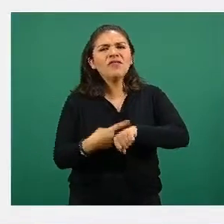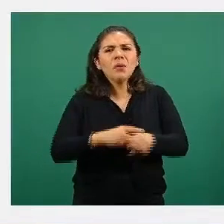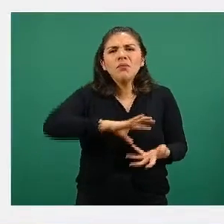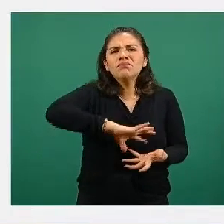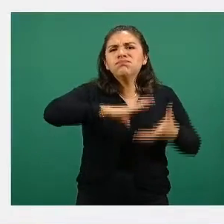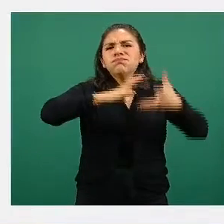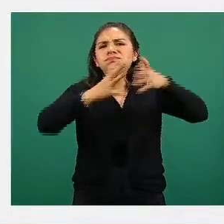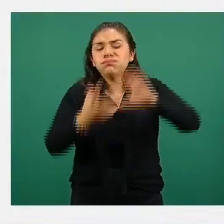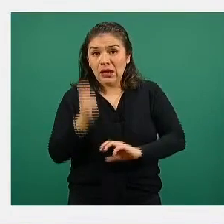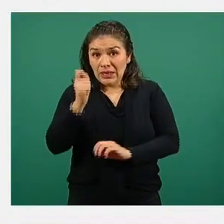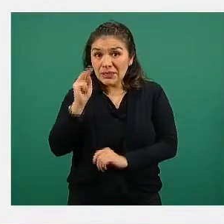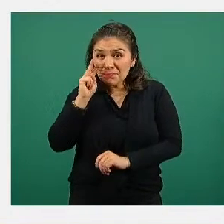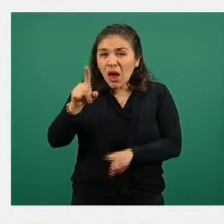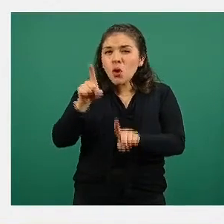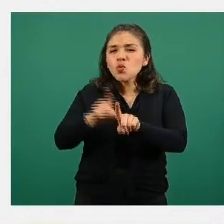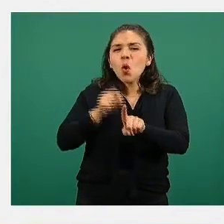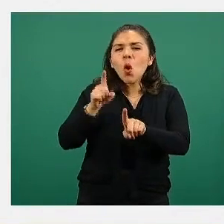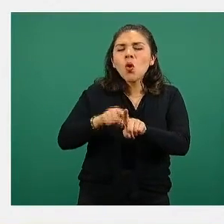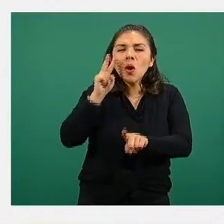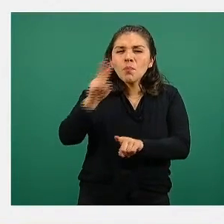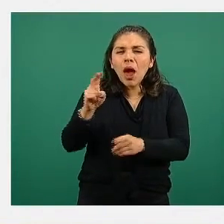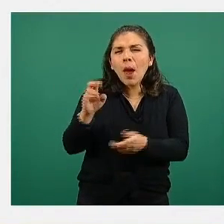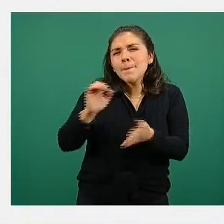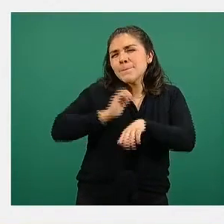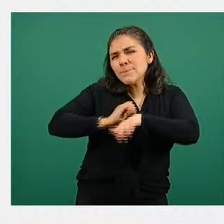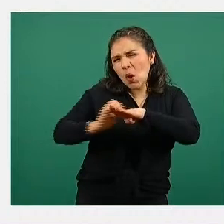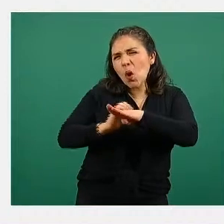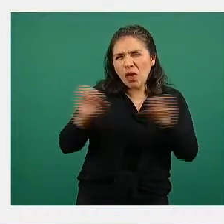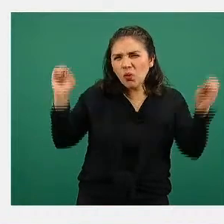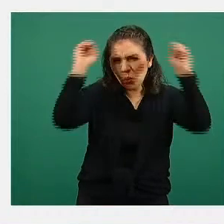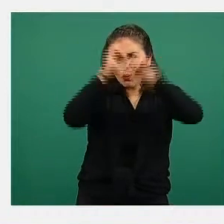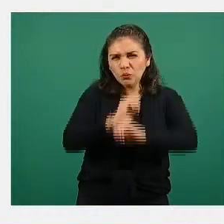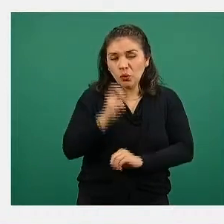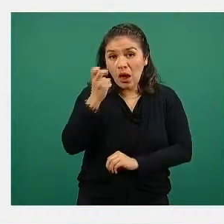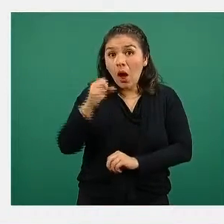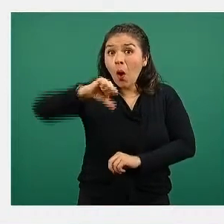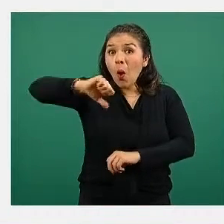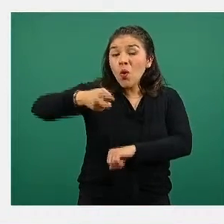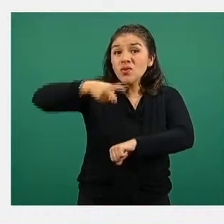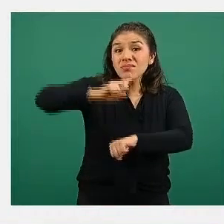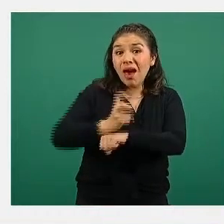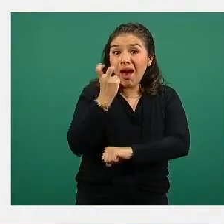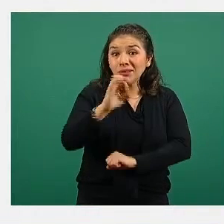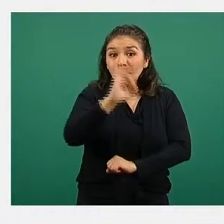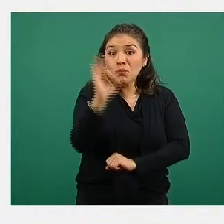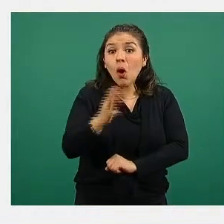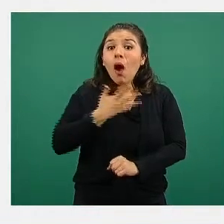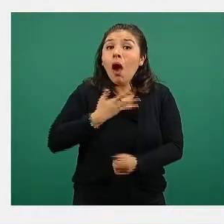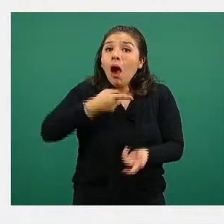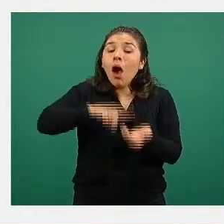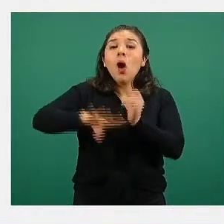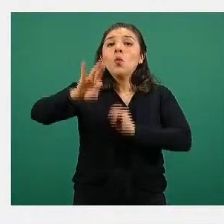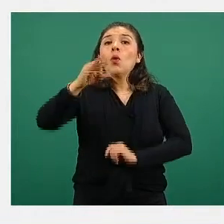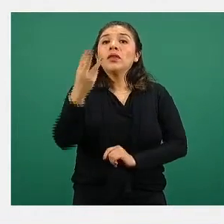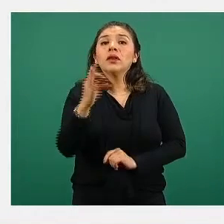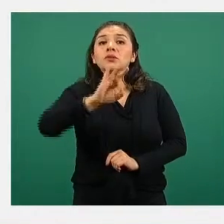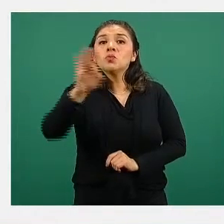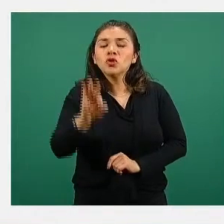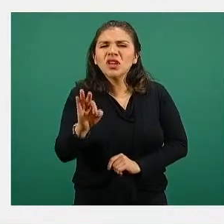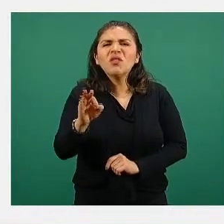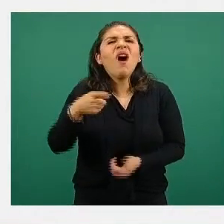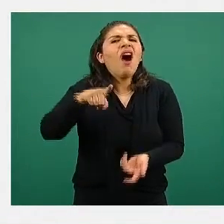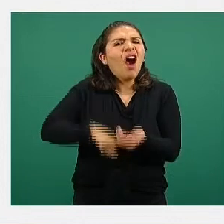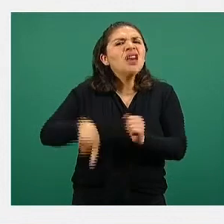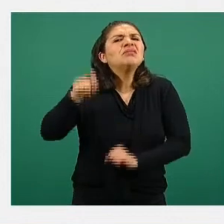Está representado en esta línea de color violeta oscuro. Para el día de hoy este porcentaje es del 43%, que